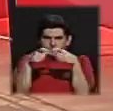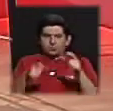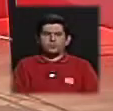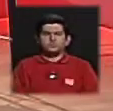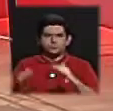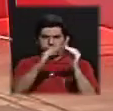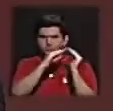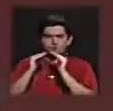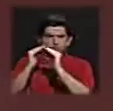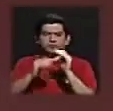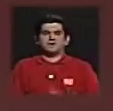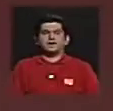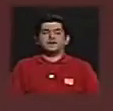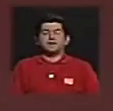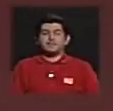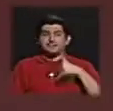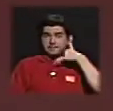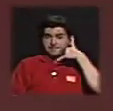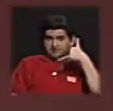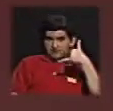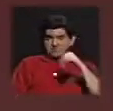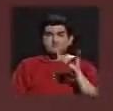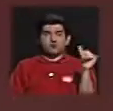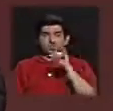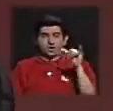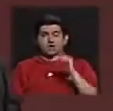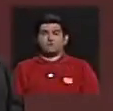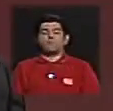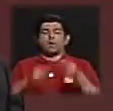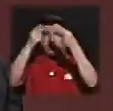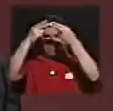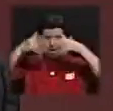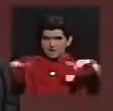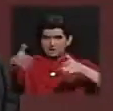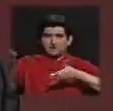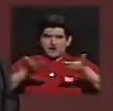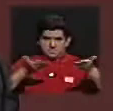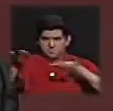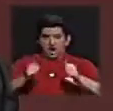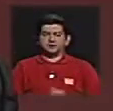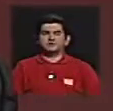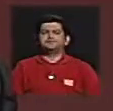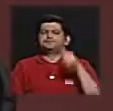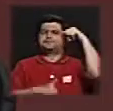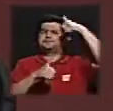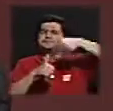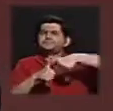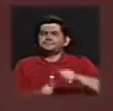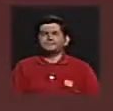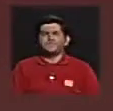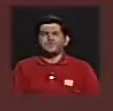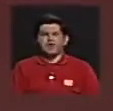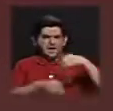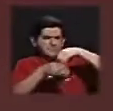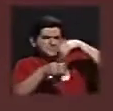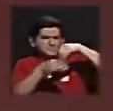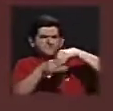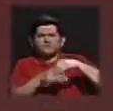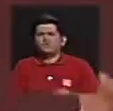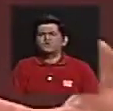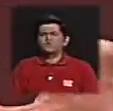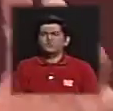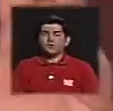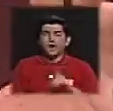las comunidades. Tanto de telefonía como de internet, en este caso. Y recordemos que el fondo se alimenta de